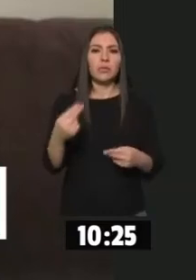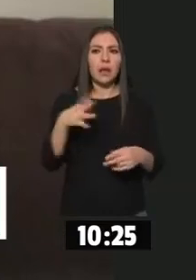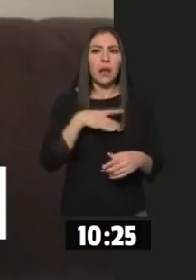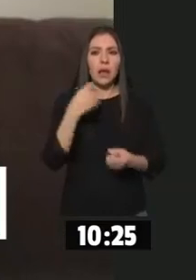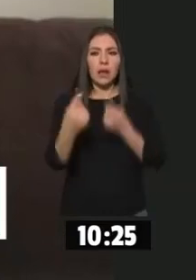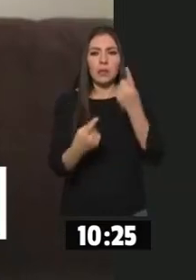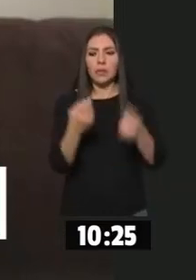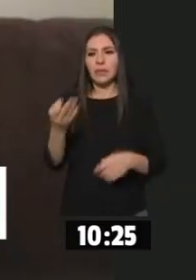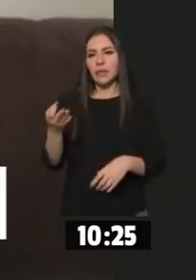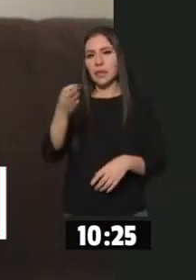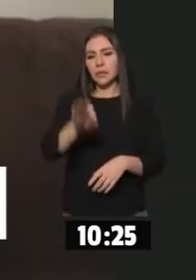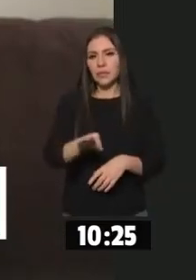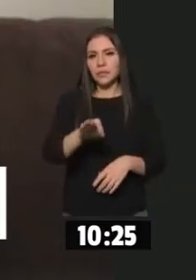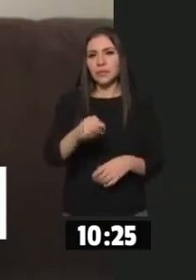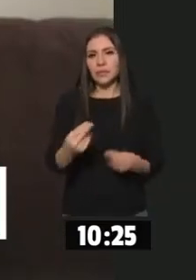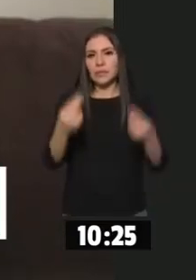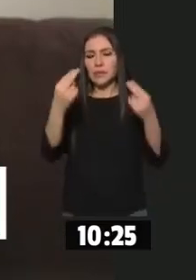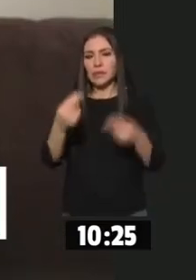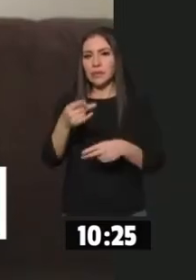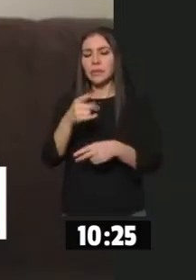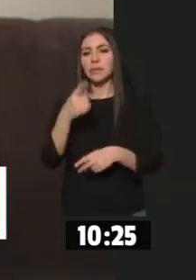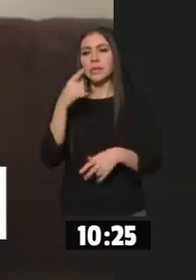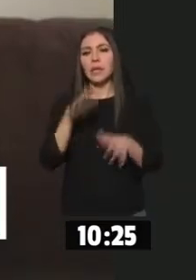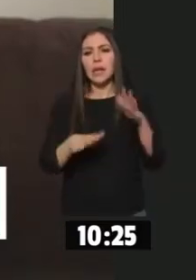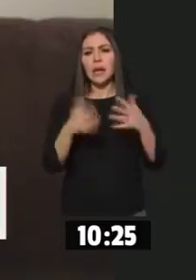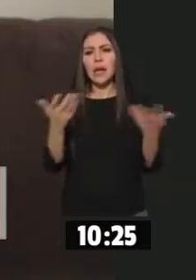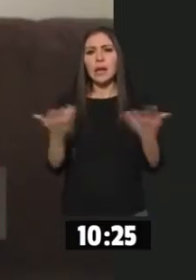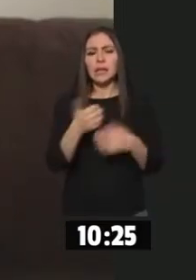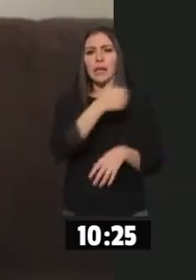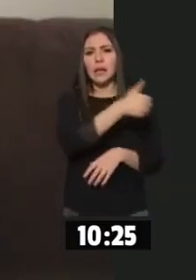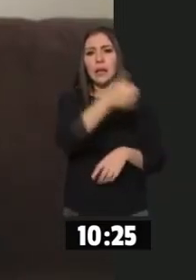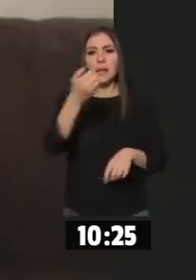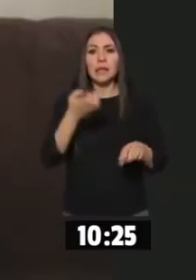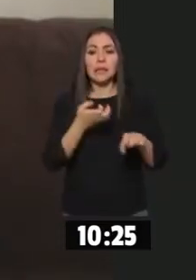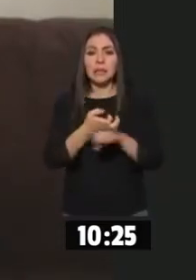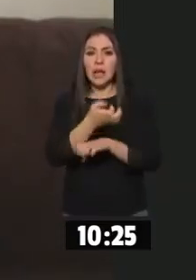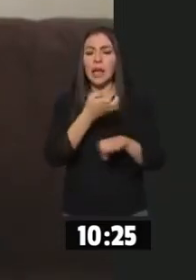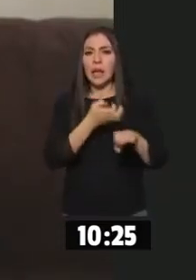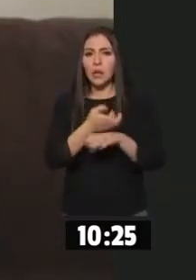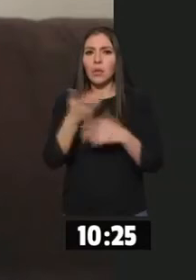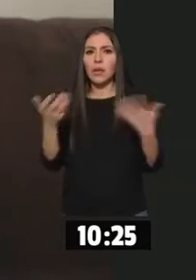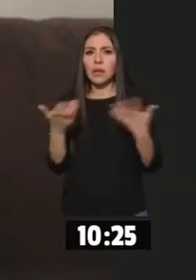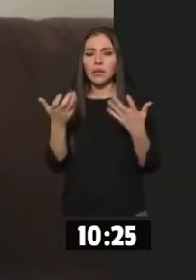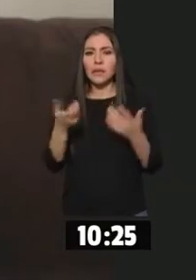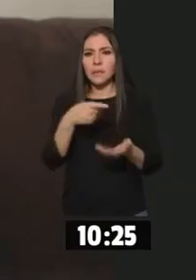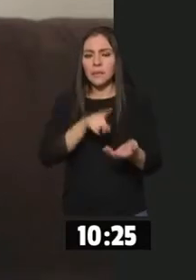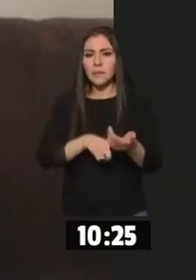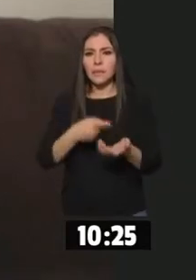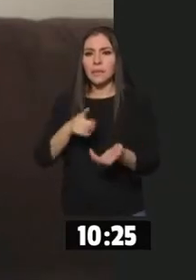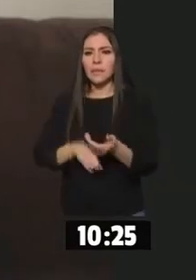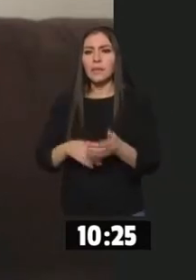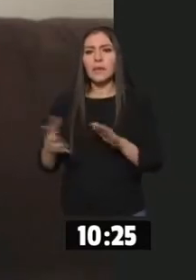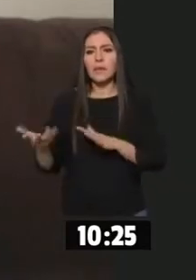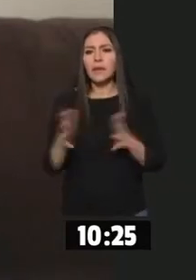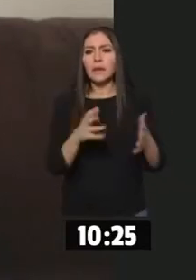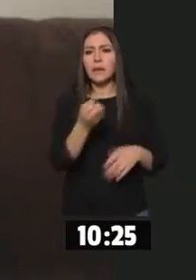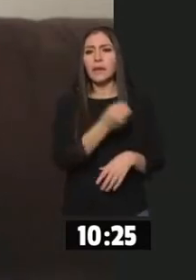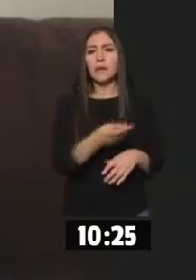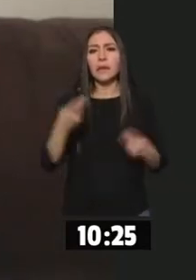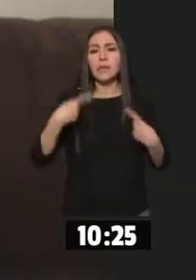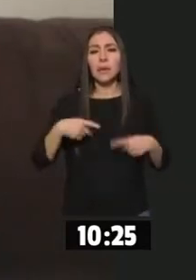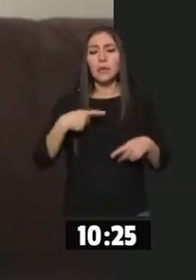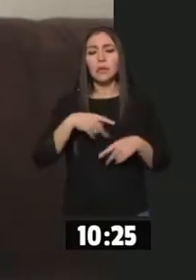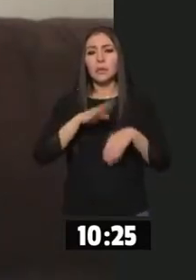se llevan sobre todo a cabo en el ámbito local. Este también es un problema muy local, Fernanda. Prácticamente el 90% de las